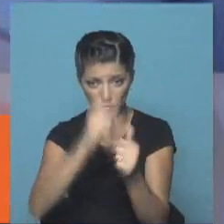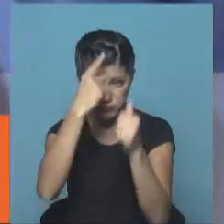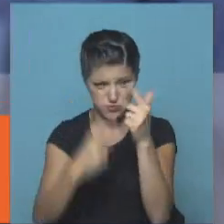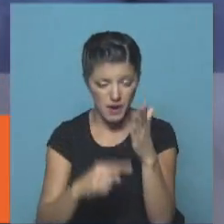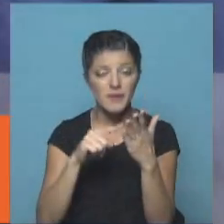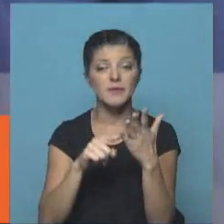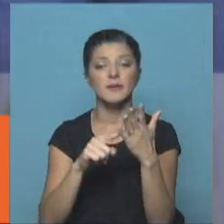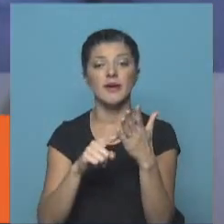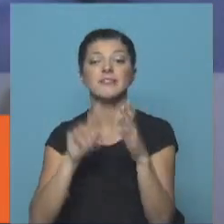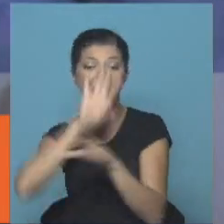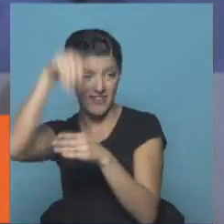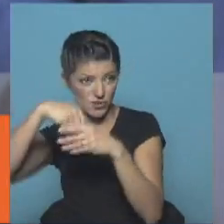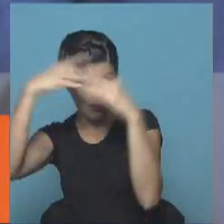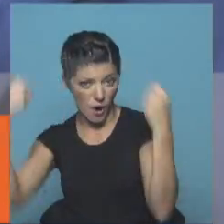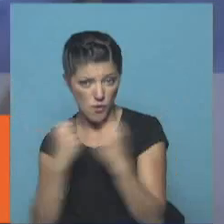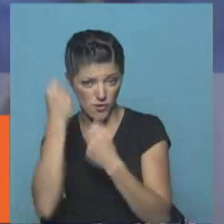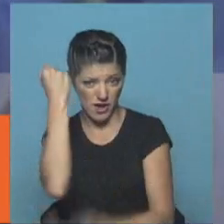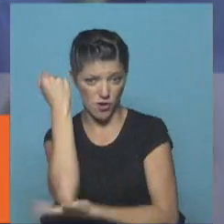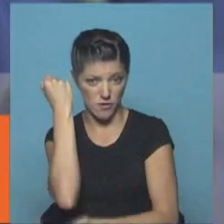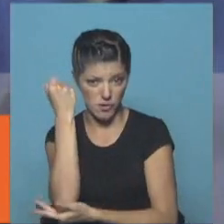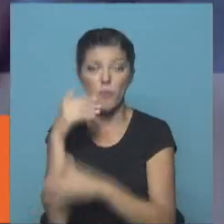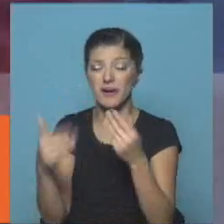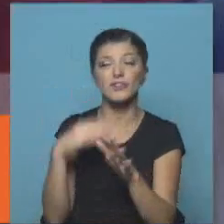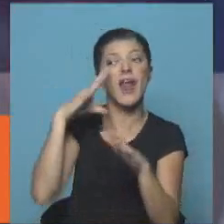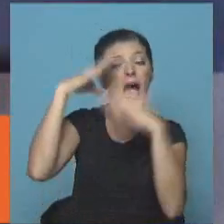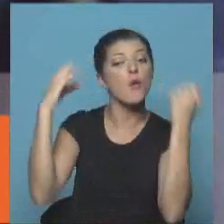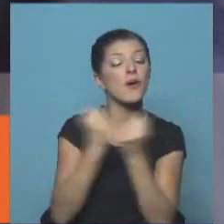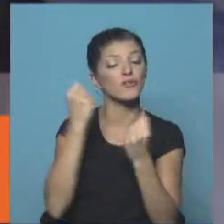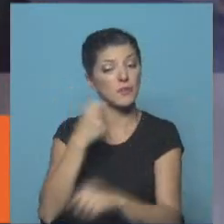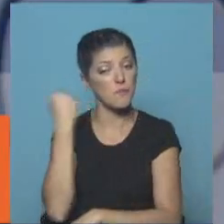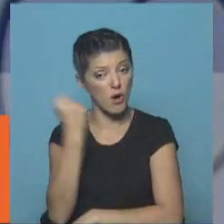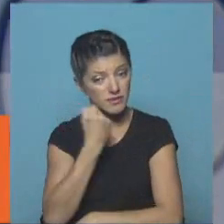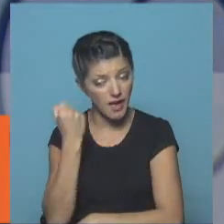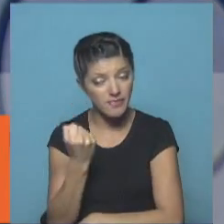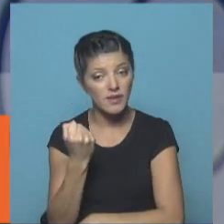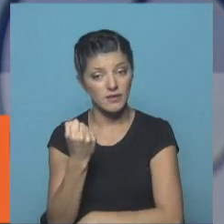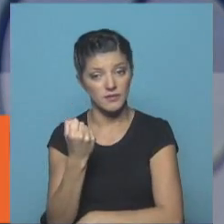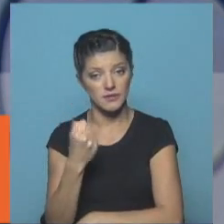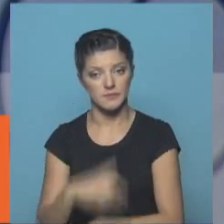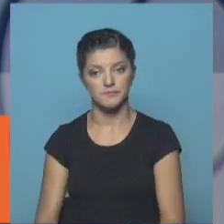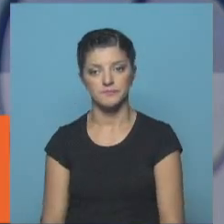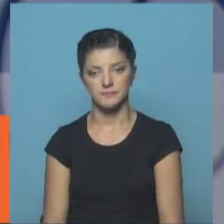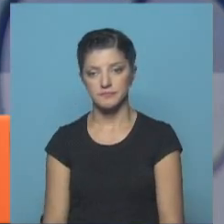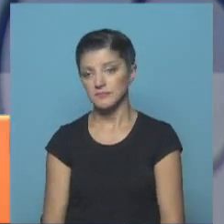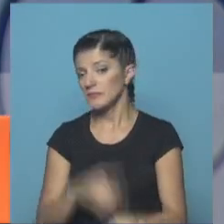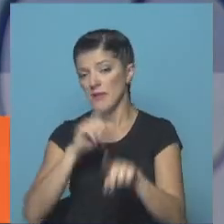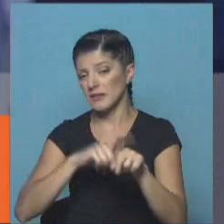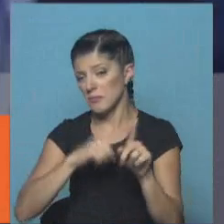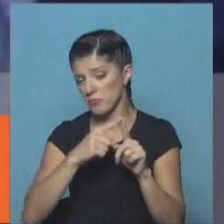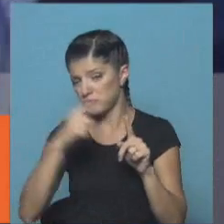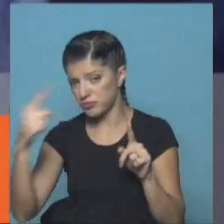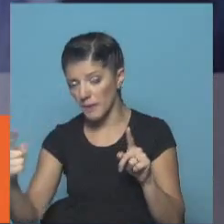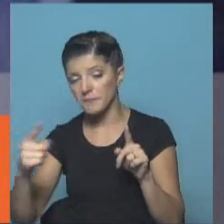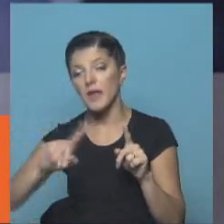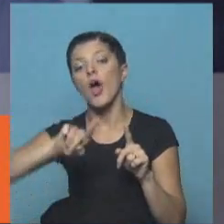ingresan dentro de un acuerdo. Por eso son acuerdos de mucha magnitud que de alguna forma van a tener una perspectiva de largo plazo, que también el